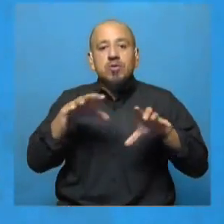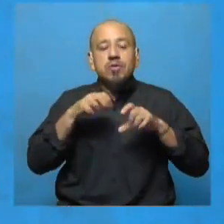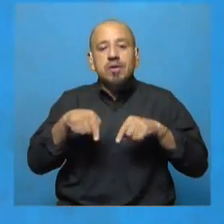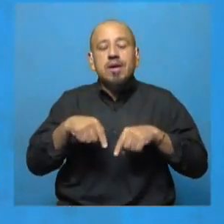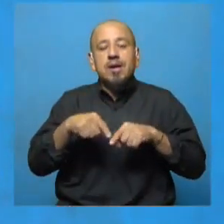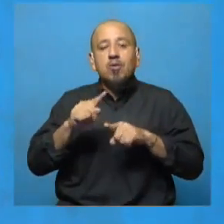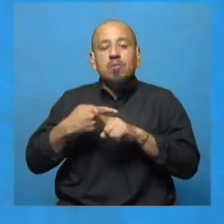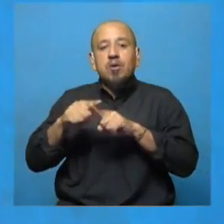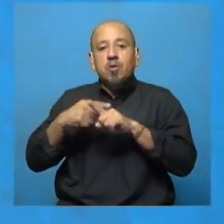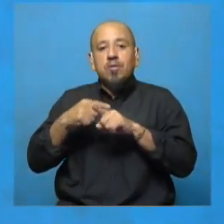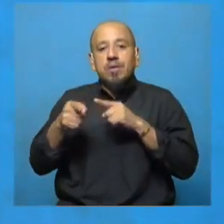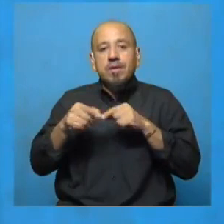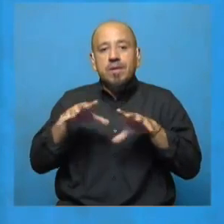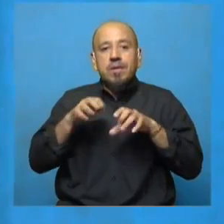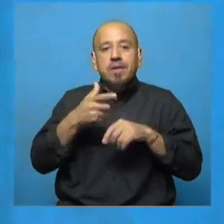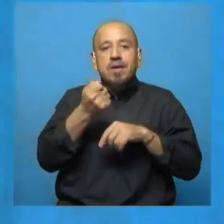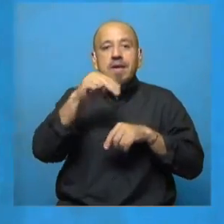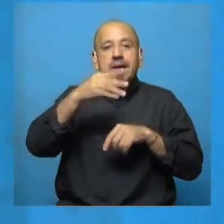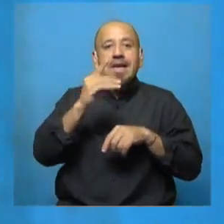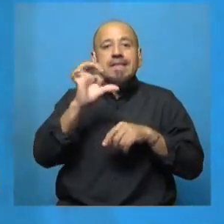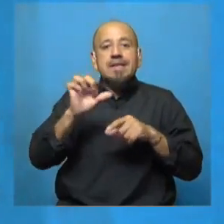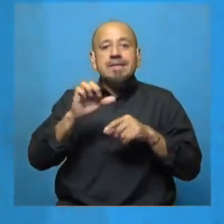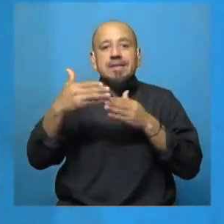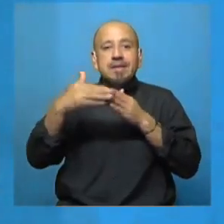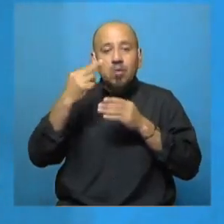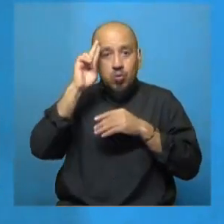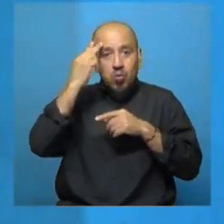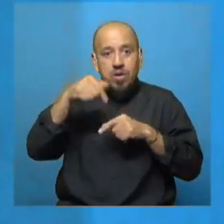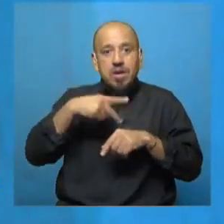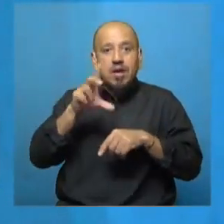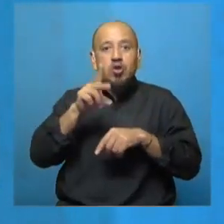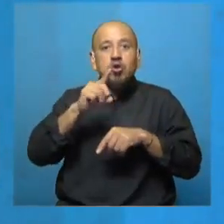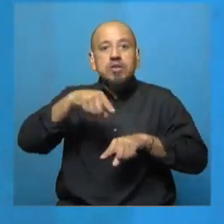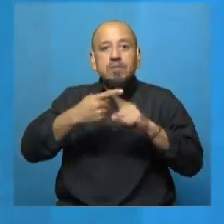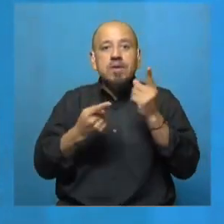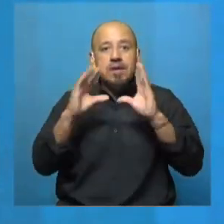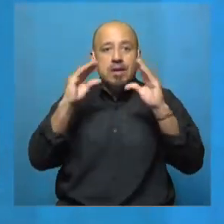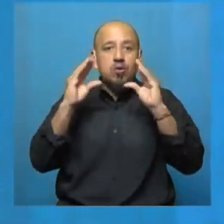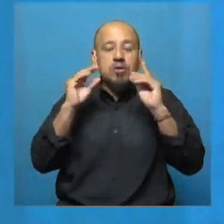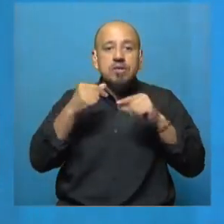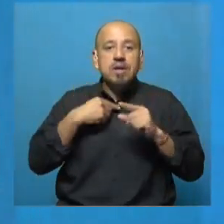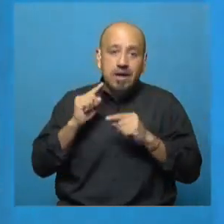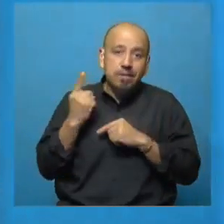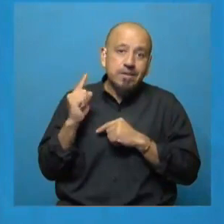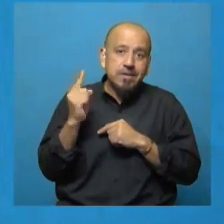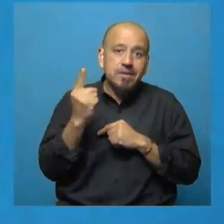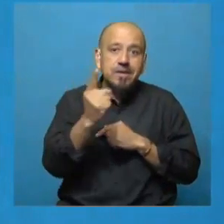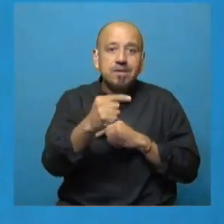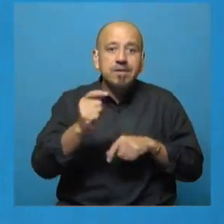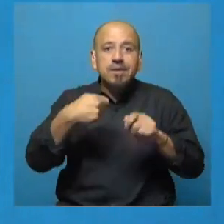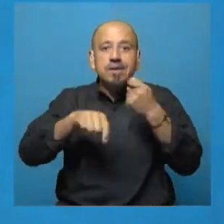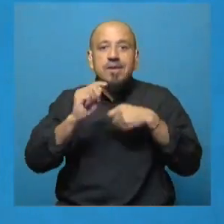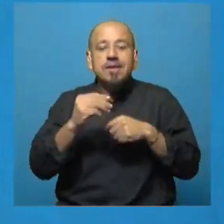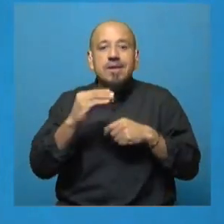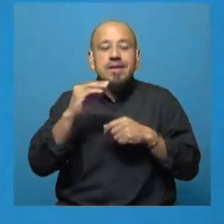pareja en este en andes y Uruguay y llegué a salir caminando a las 12:30 de la noche a ver si estaba se habían devuelto la película que